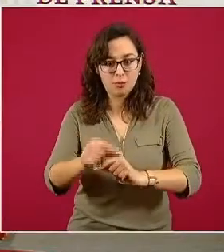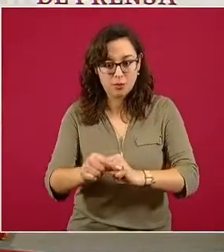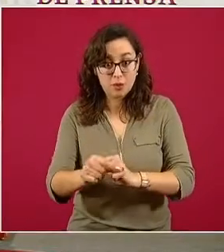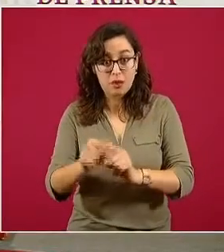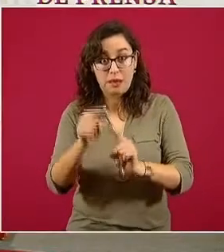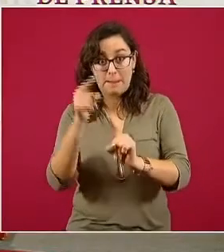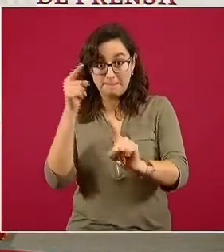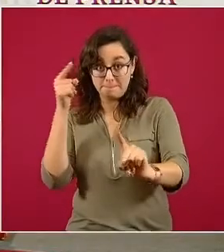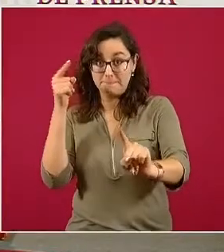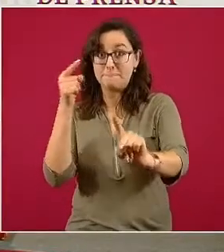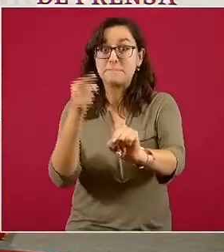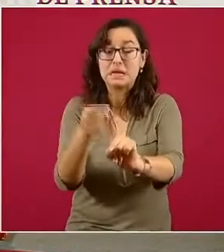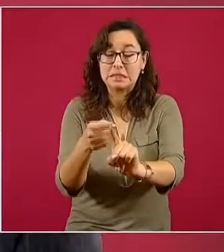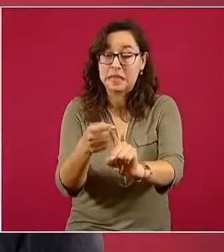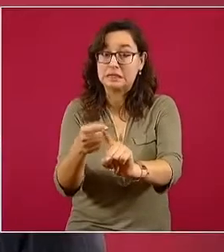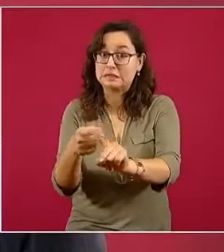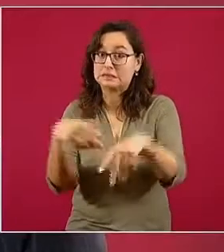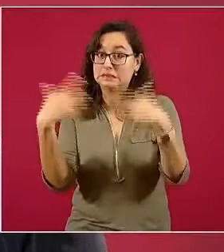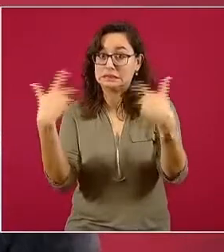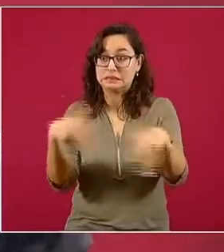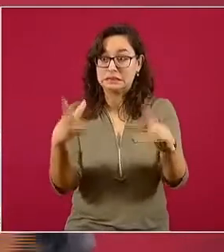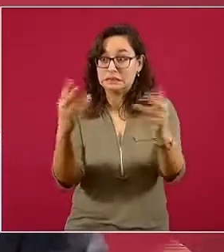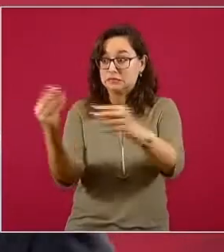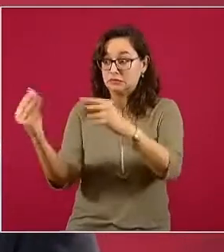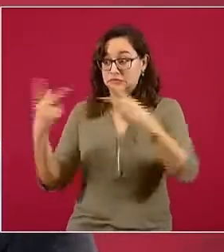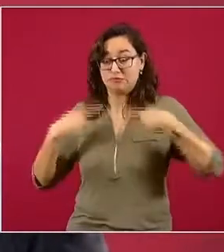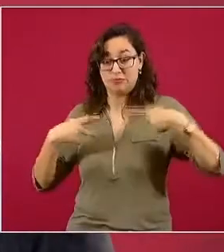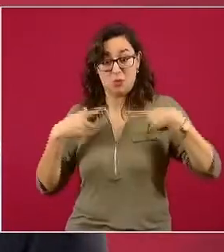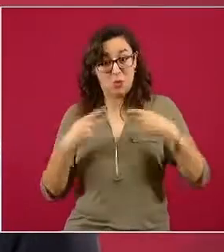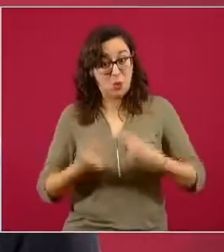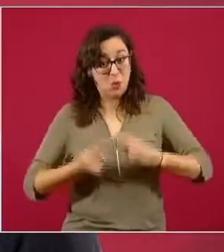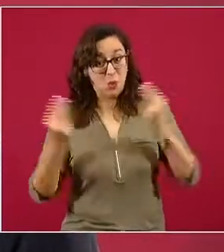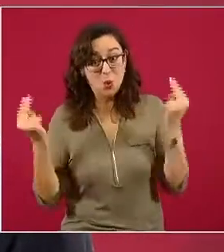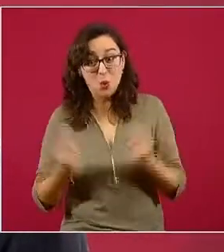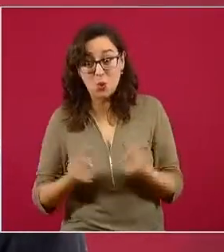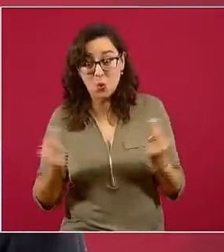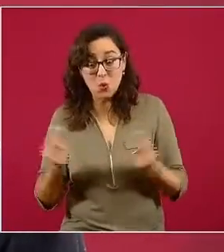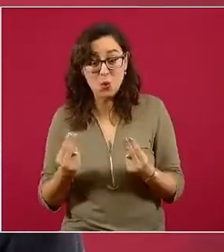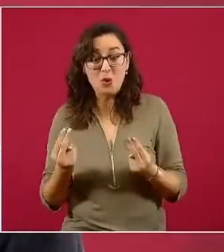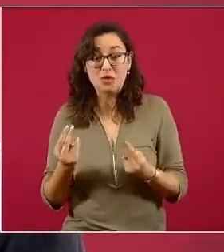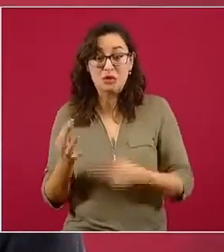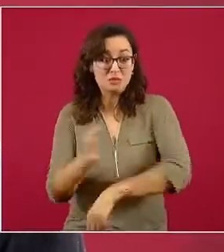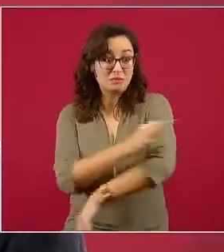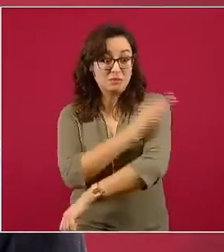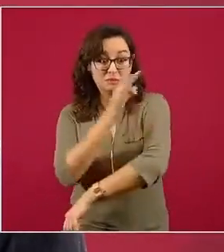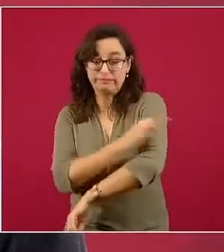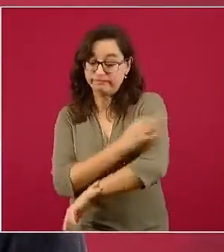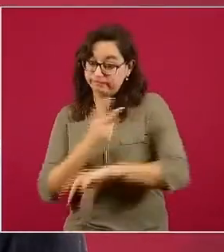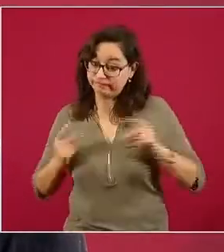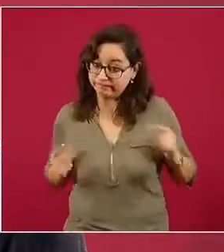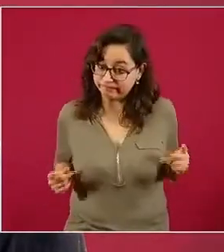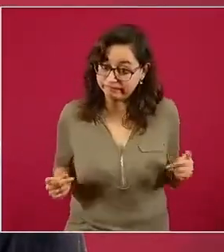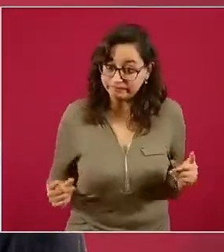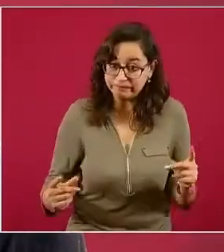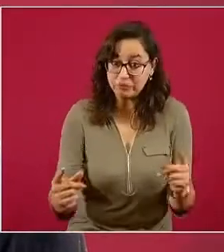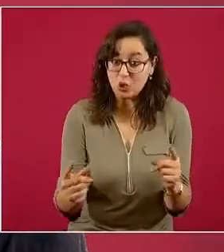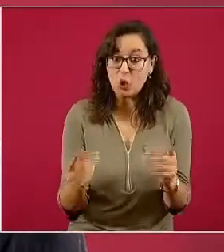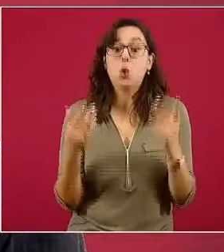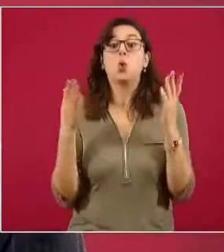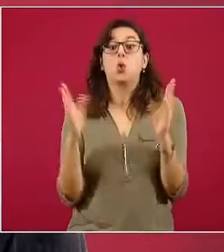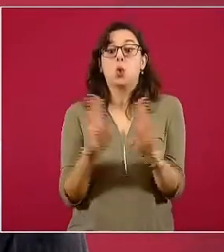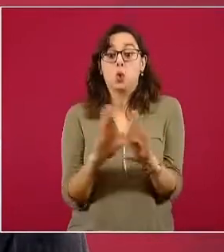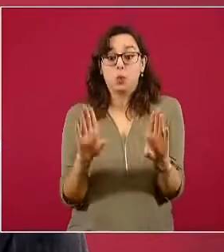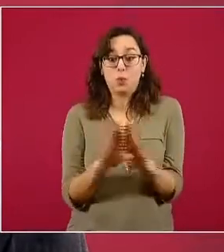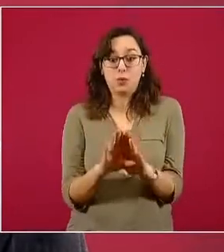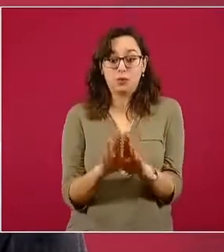vacunación acelerada, estamos haciendo acuerdos de colaboración con distintas